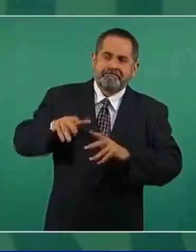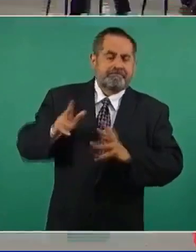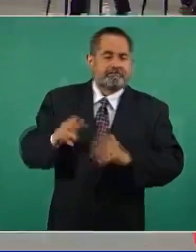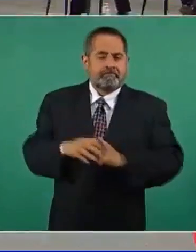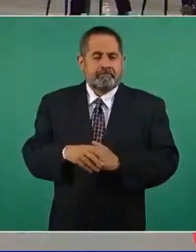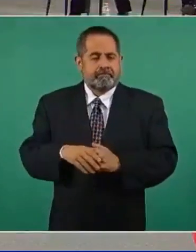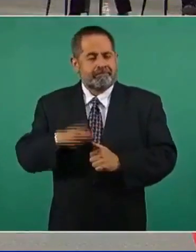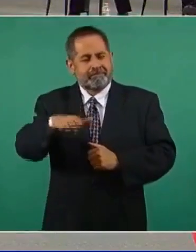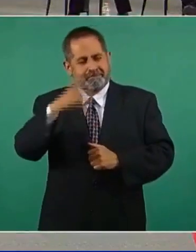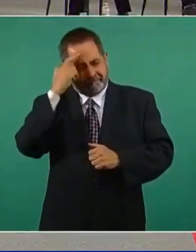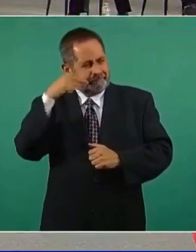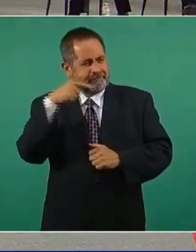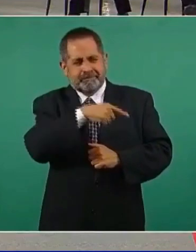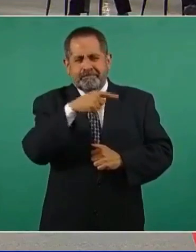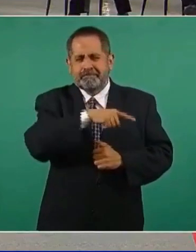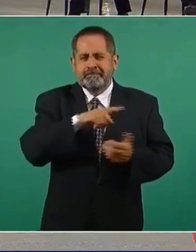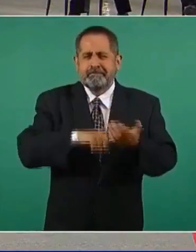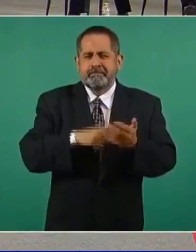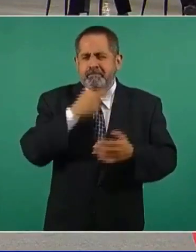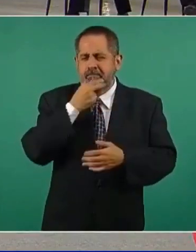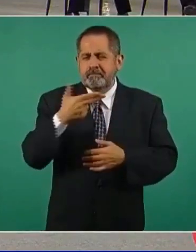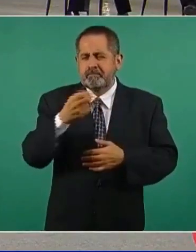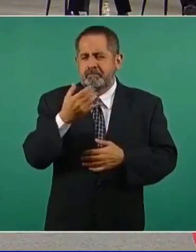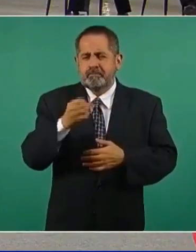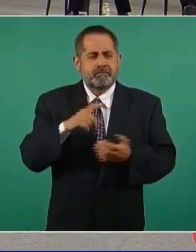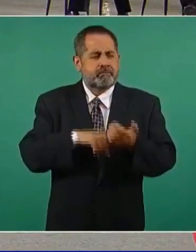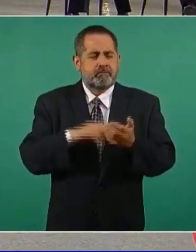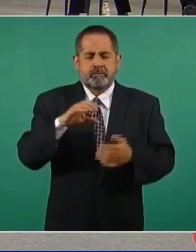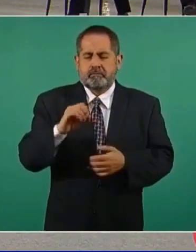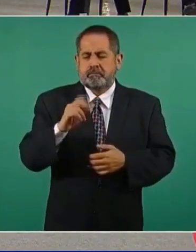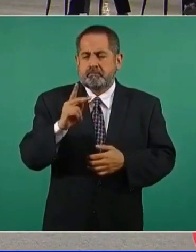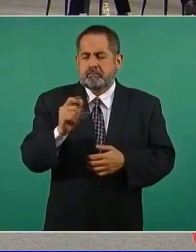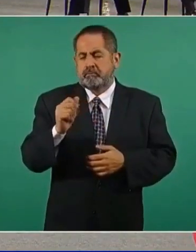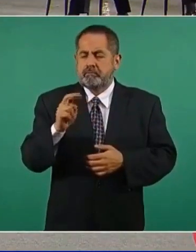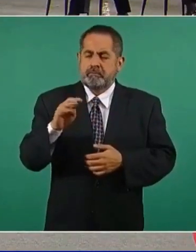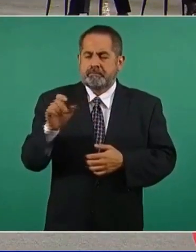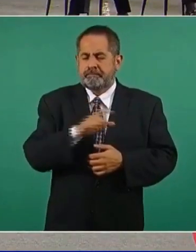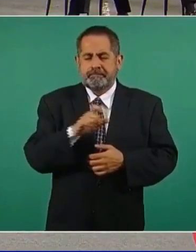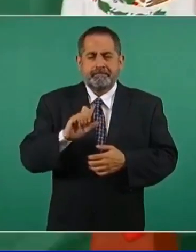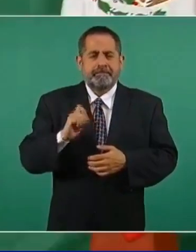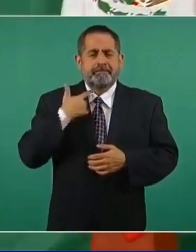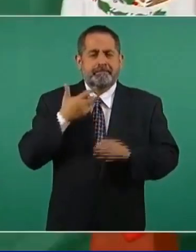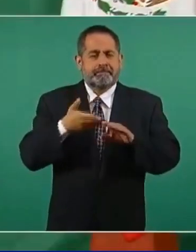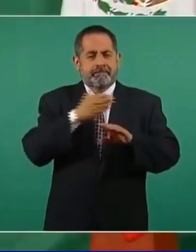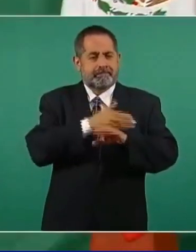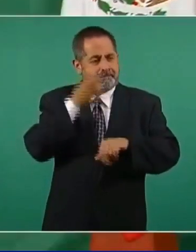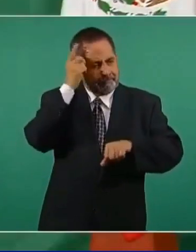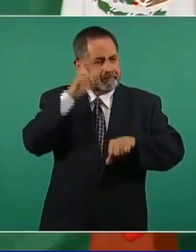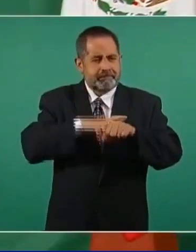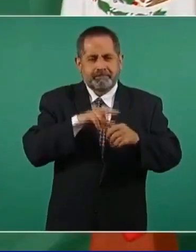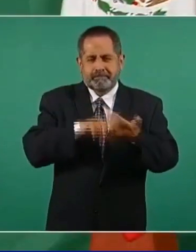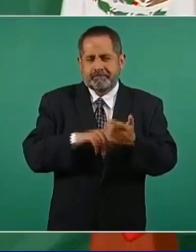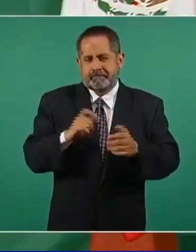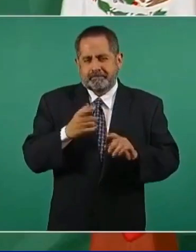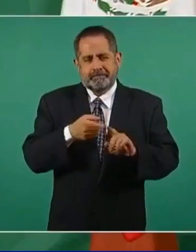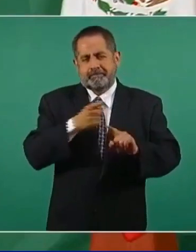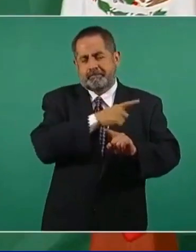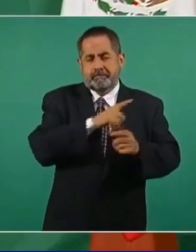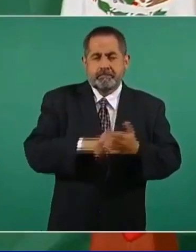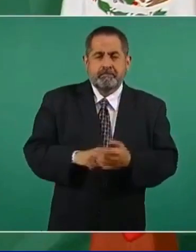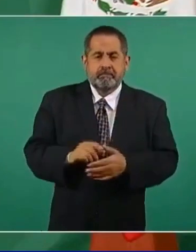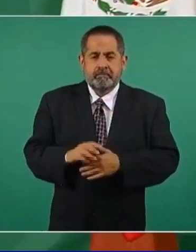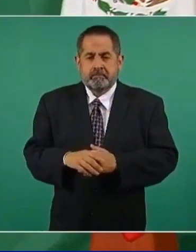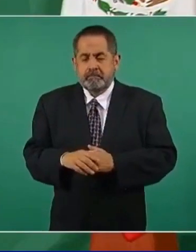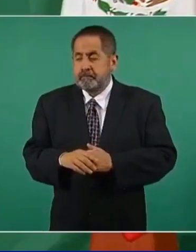dijo el señor este de Hoyos, de la Coparmex, el anterior director de la Coparmex, dice, no